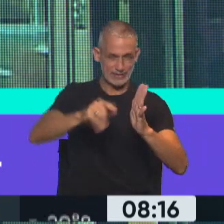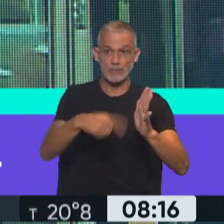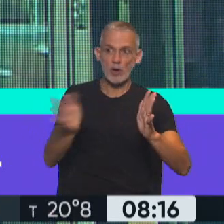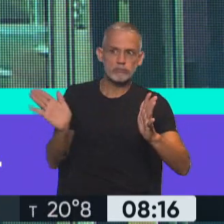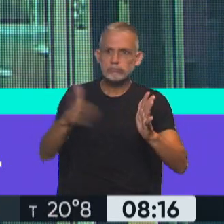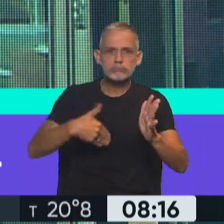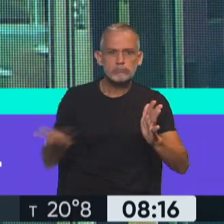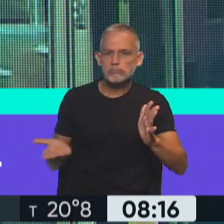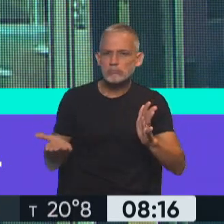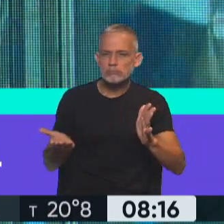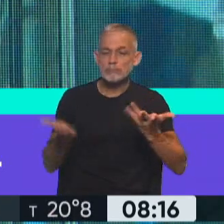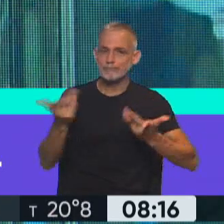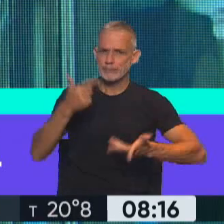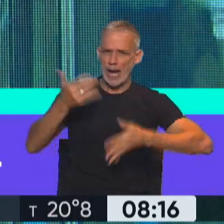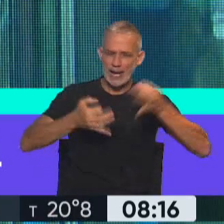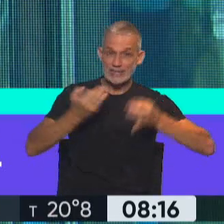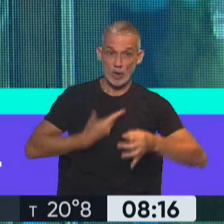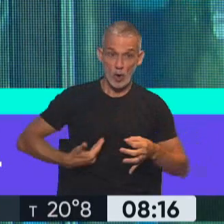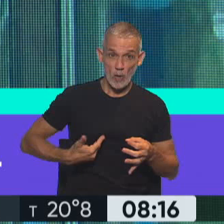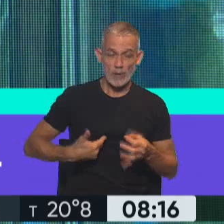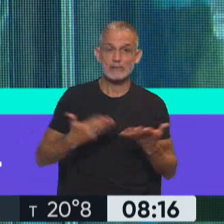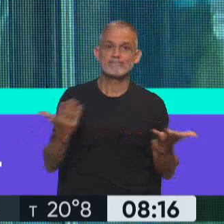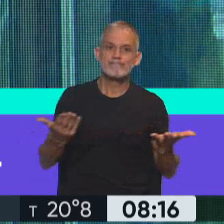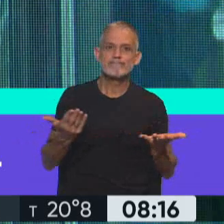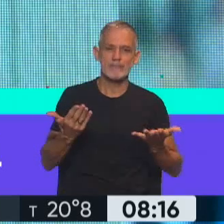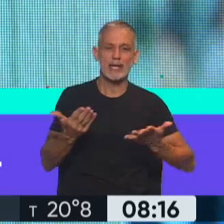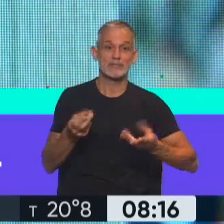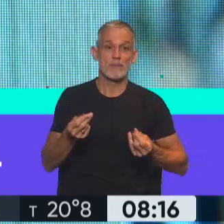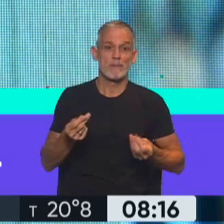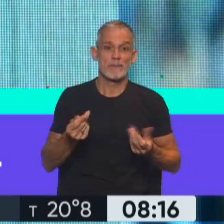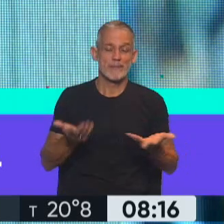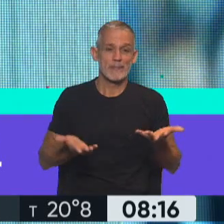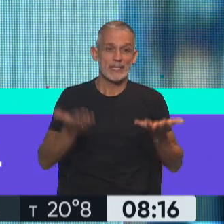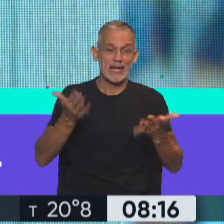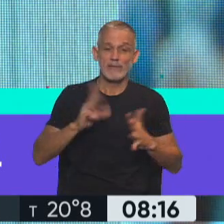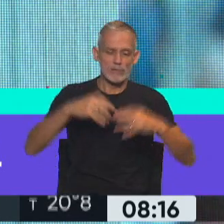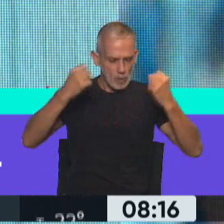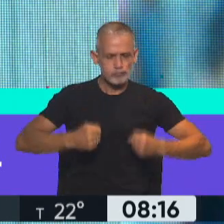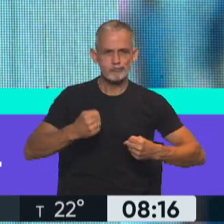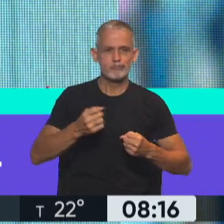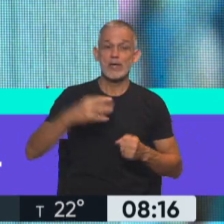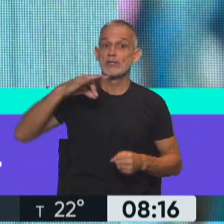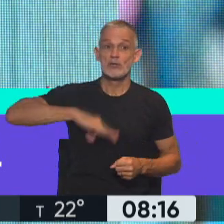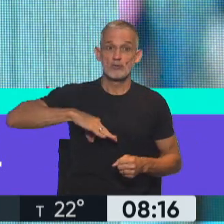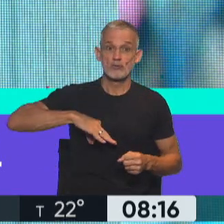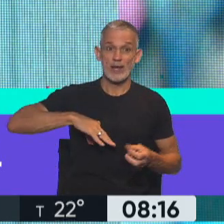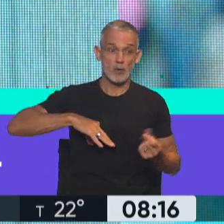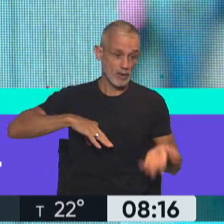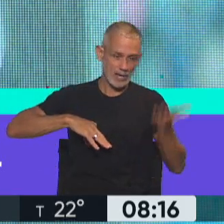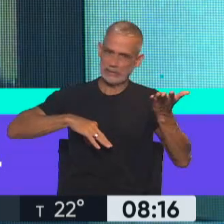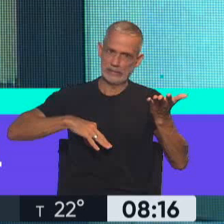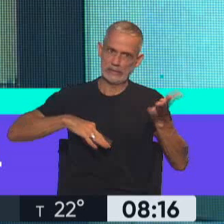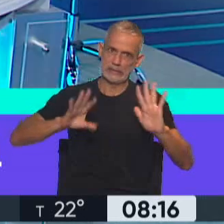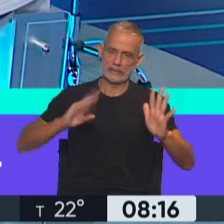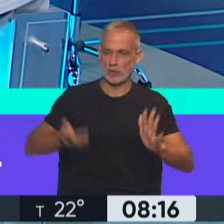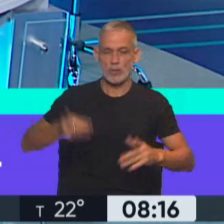Ahora, también está analizando el gobierno qué hace con eso, pero se planteó y dijo, más que los salarios, las tarifas no van a subir. Es decir, Claro. si este